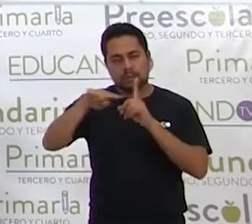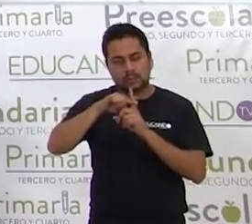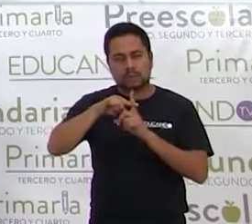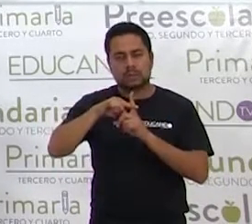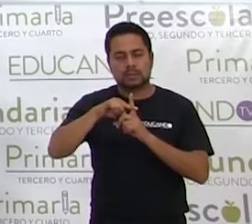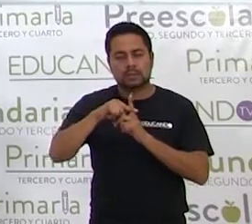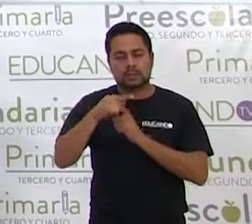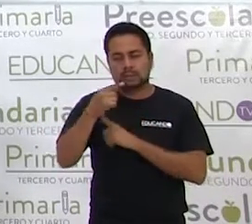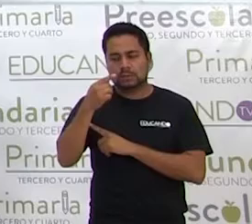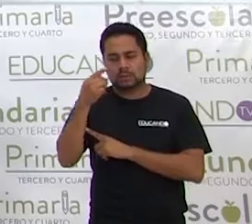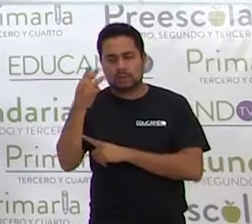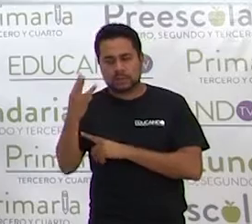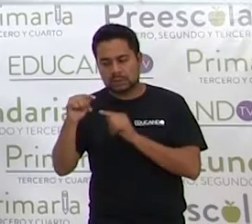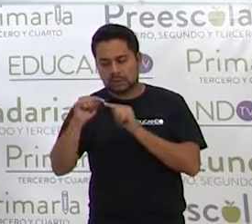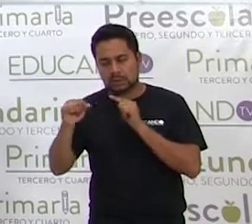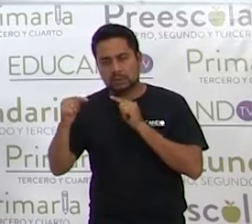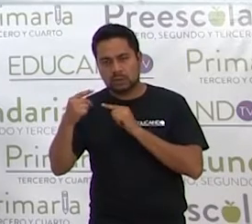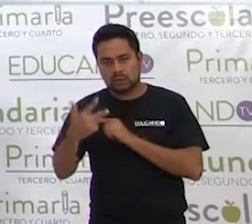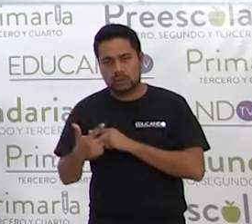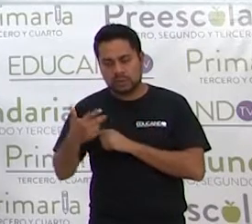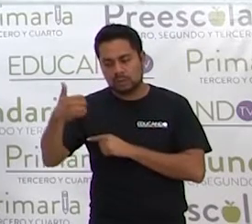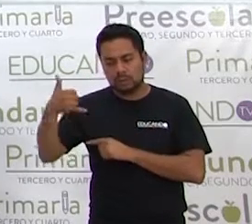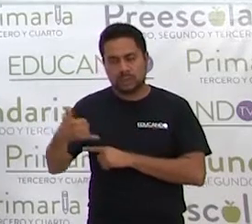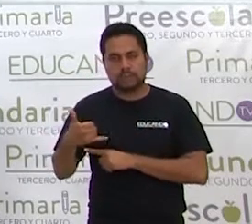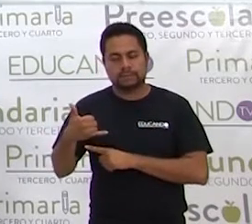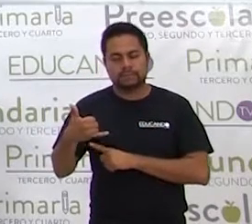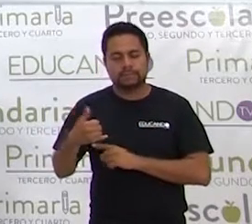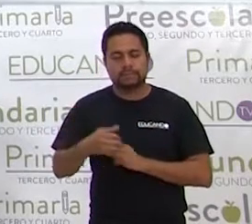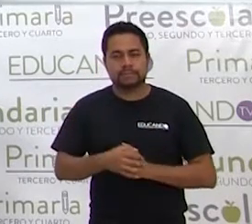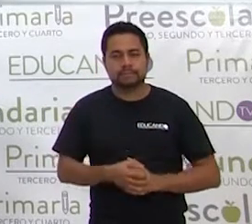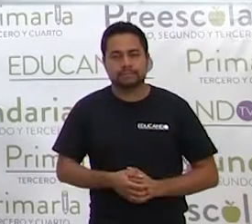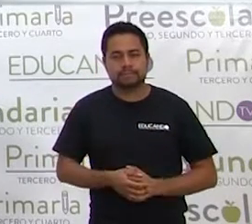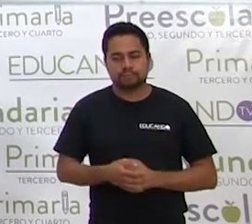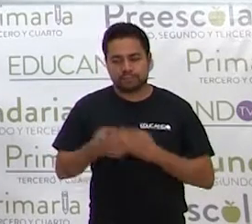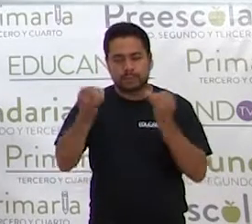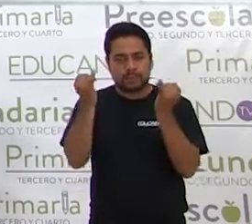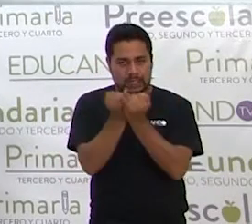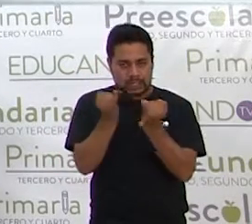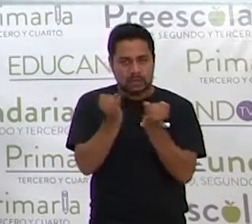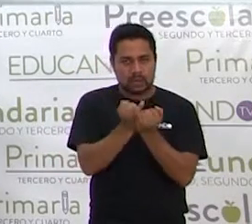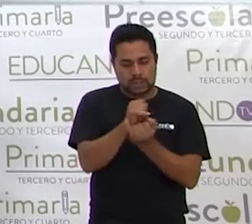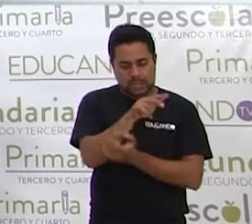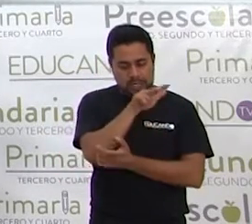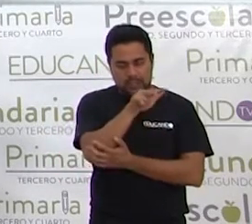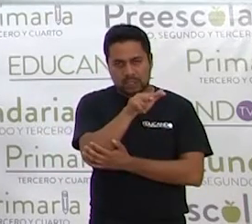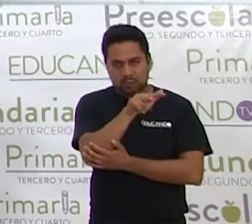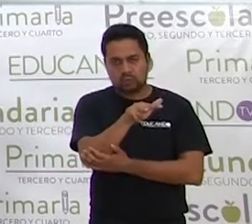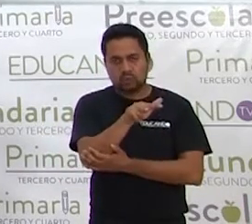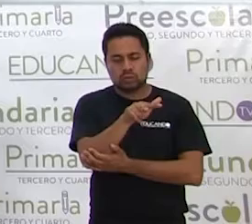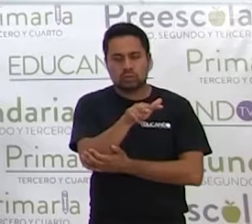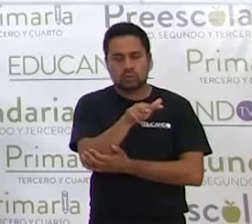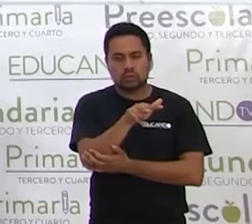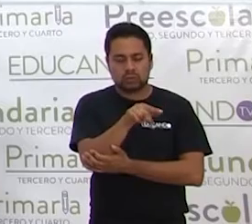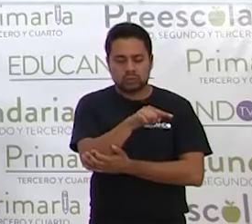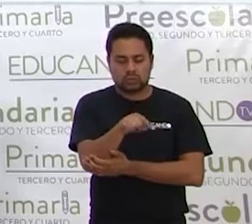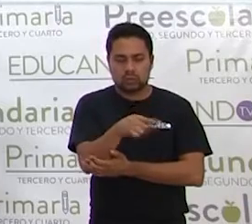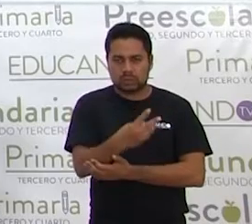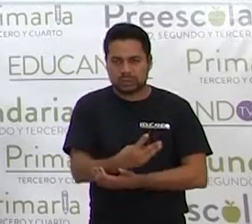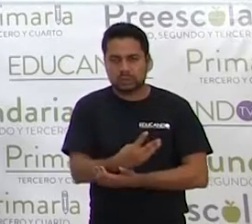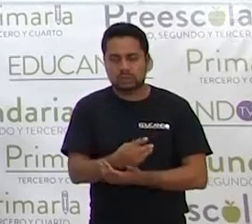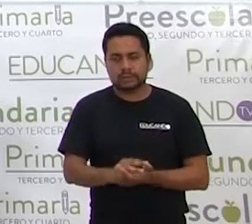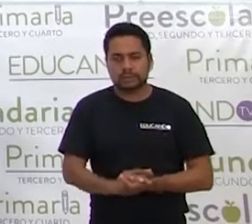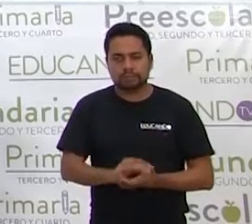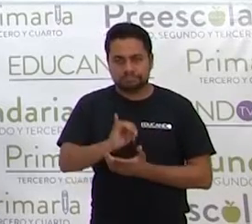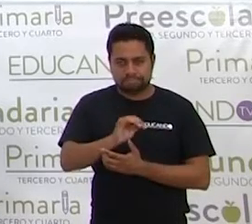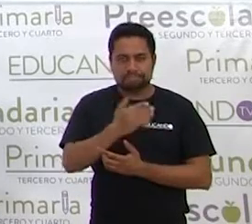tres octavos de guía igual a 18 tercios y